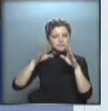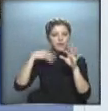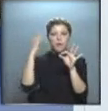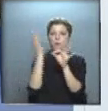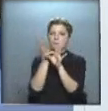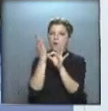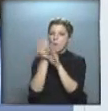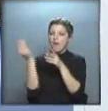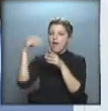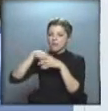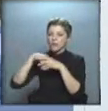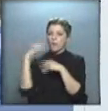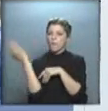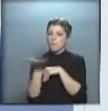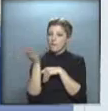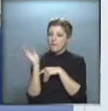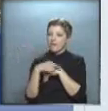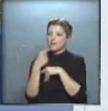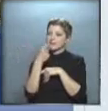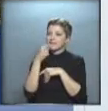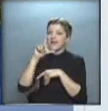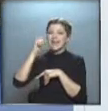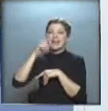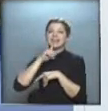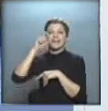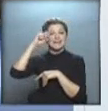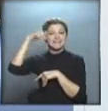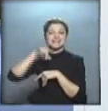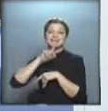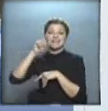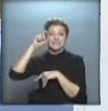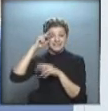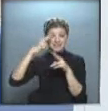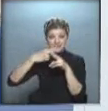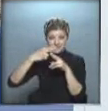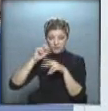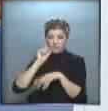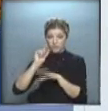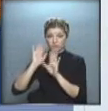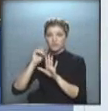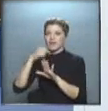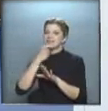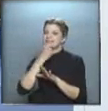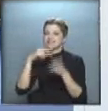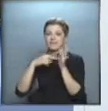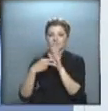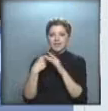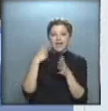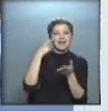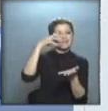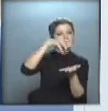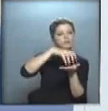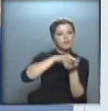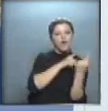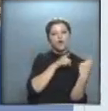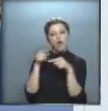no hablamos y que es la violencia latente, esa violencia que va de las instituciones a los